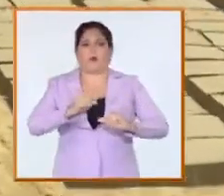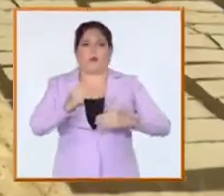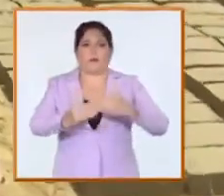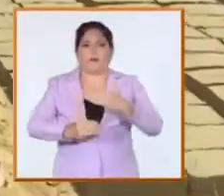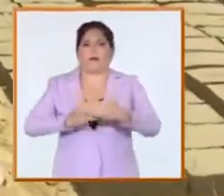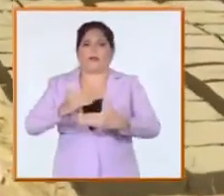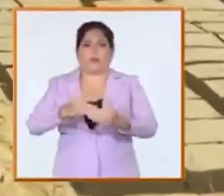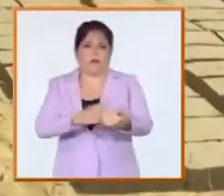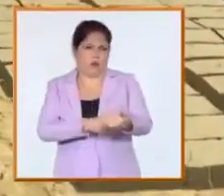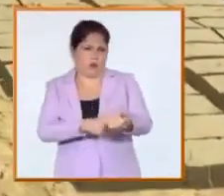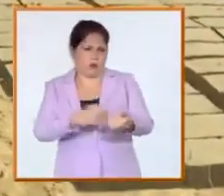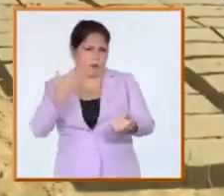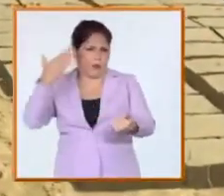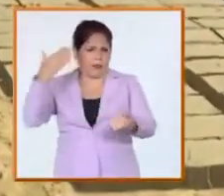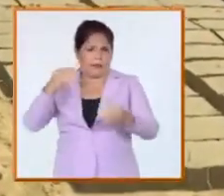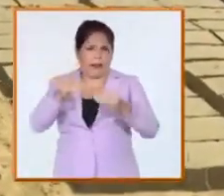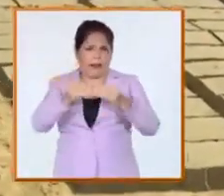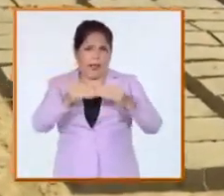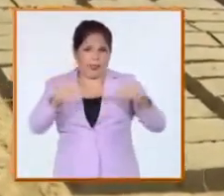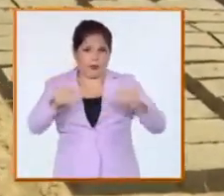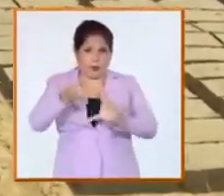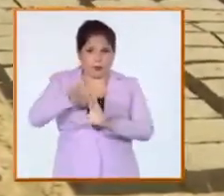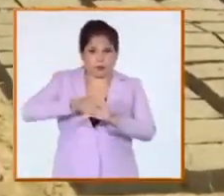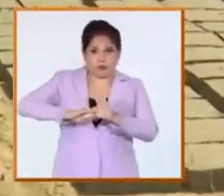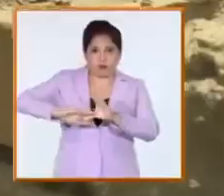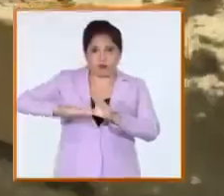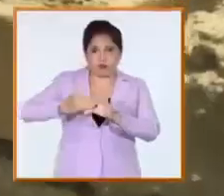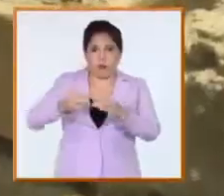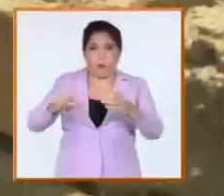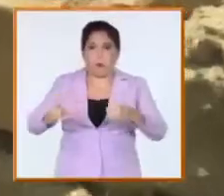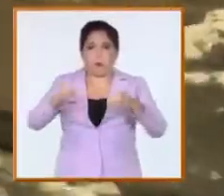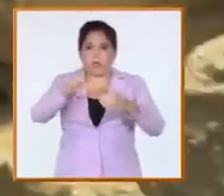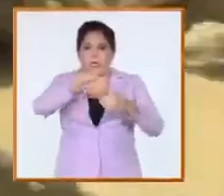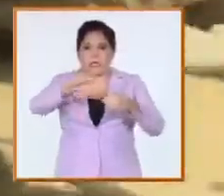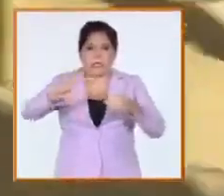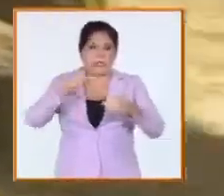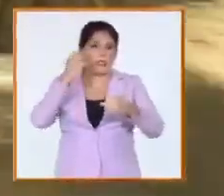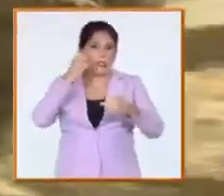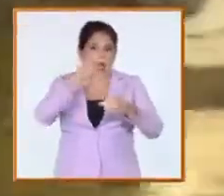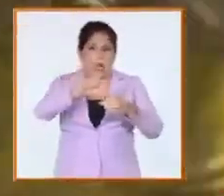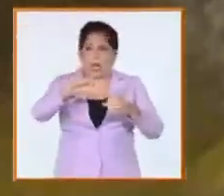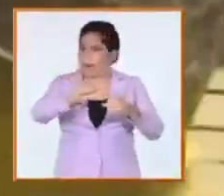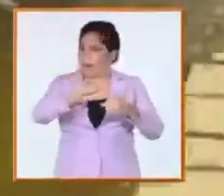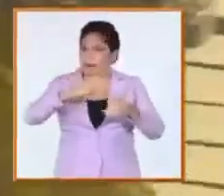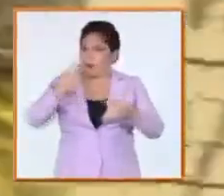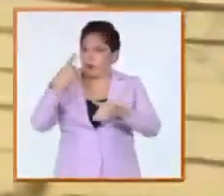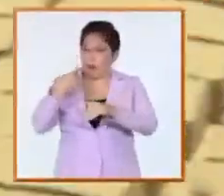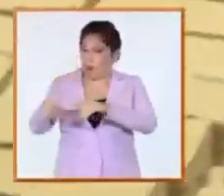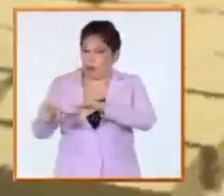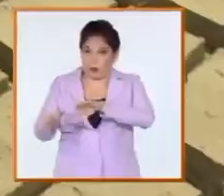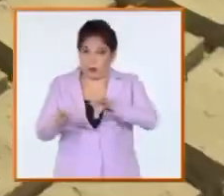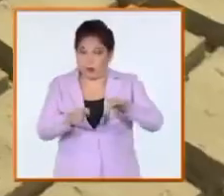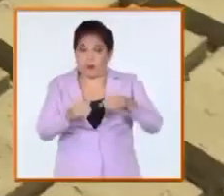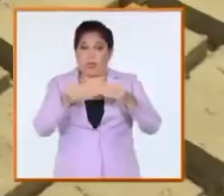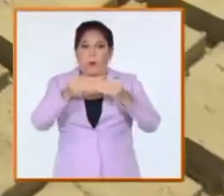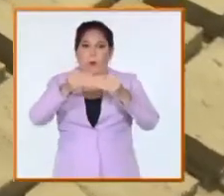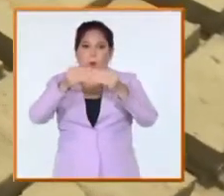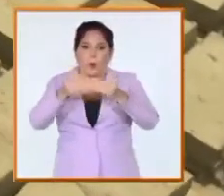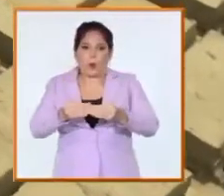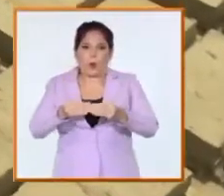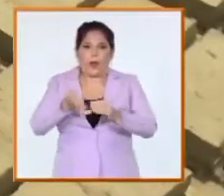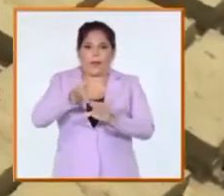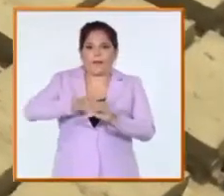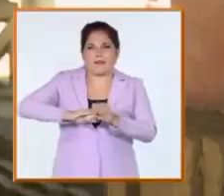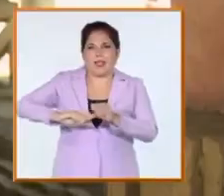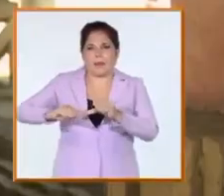tradicional ladrillos de arcilla que sustituyen a los de hormigón con el objetivo de contribuir a la recuperación socioeconómica del territorio